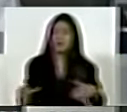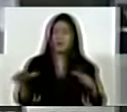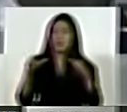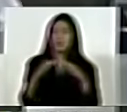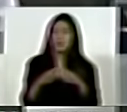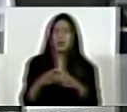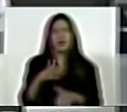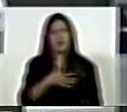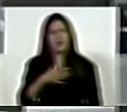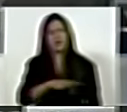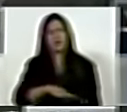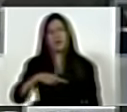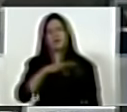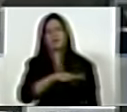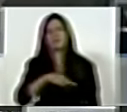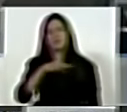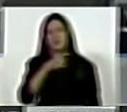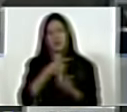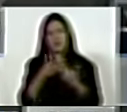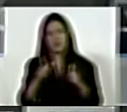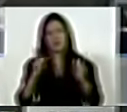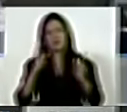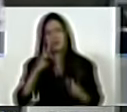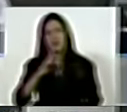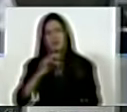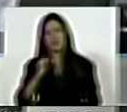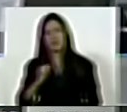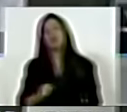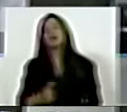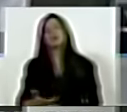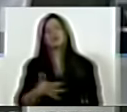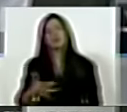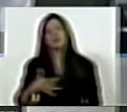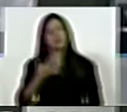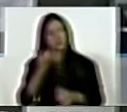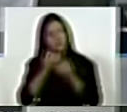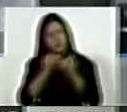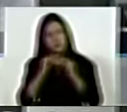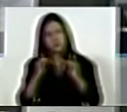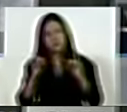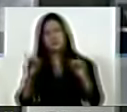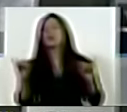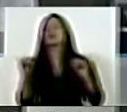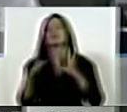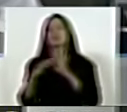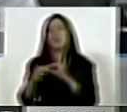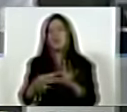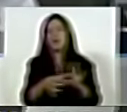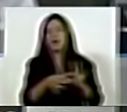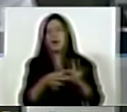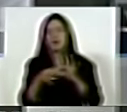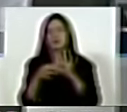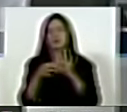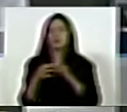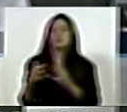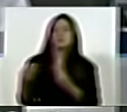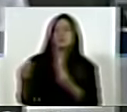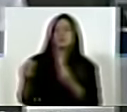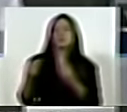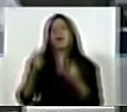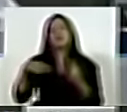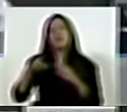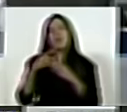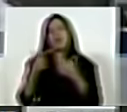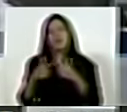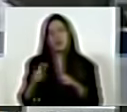con el espíritu de nuestros libertadores, el sentido de independencia y de soberanía que inspiró a nuestros libertadores y